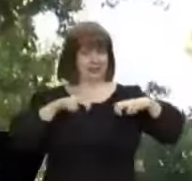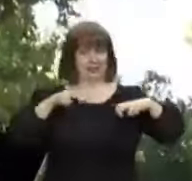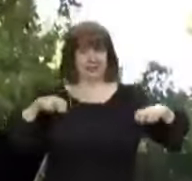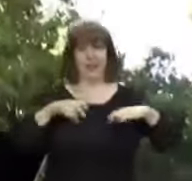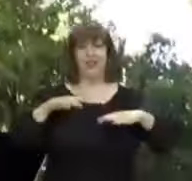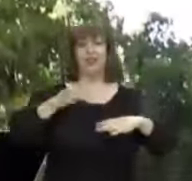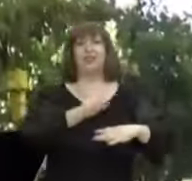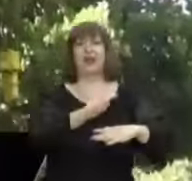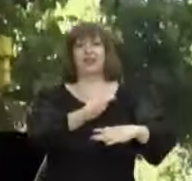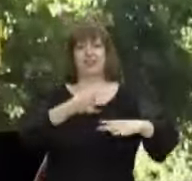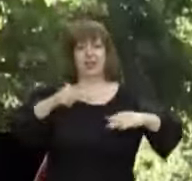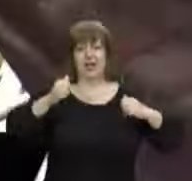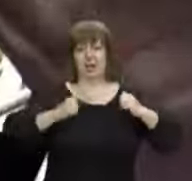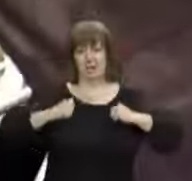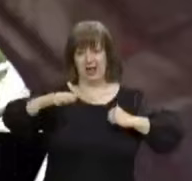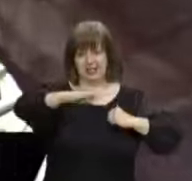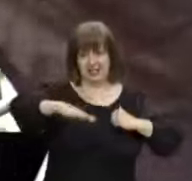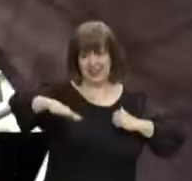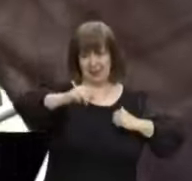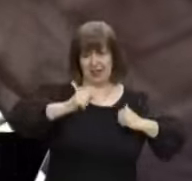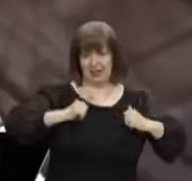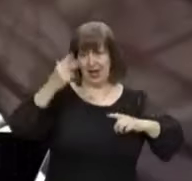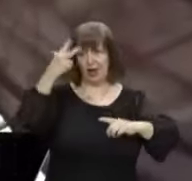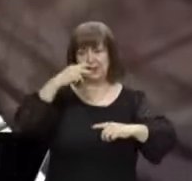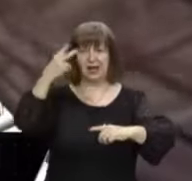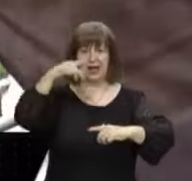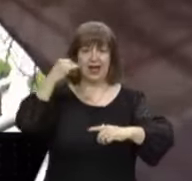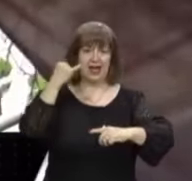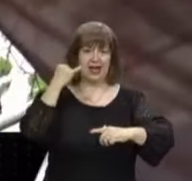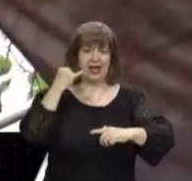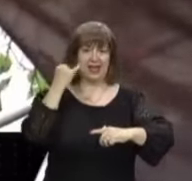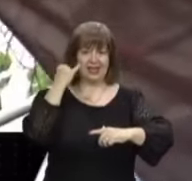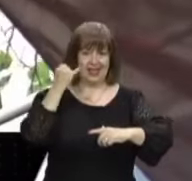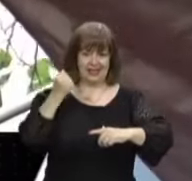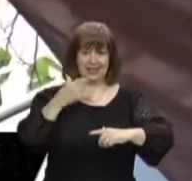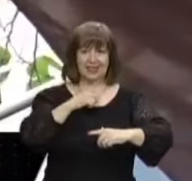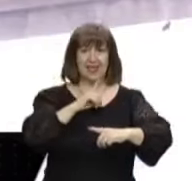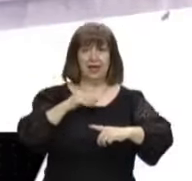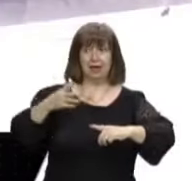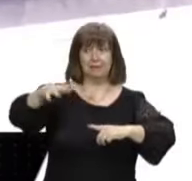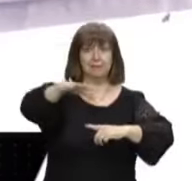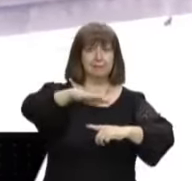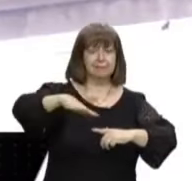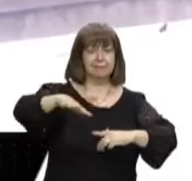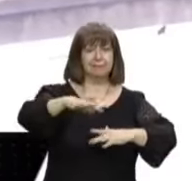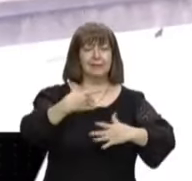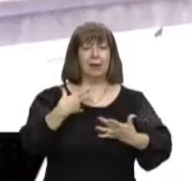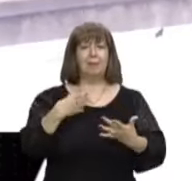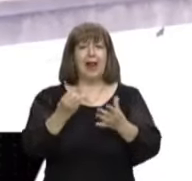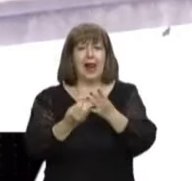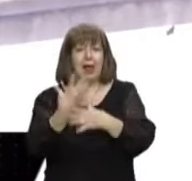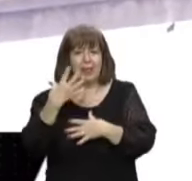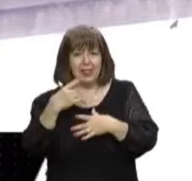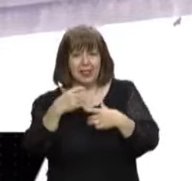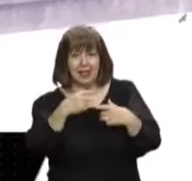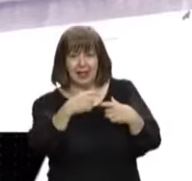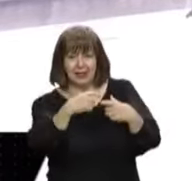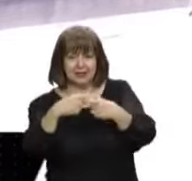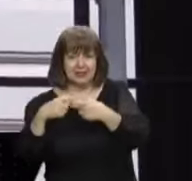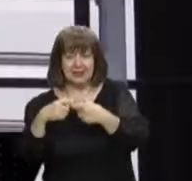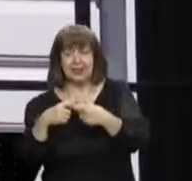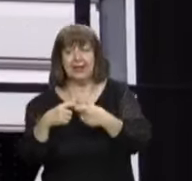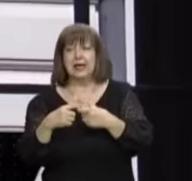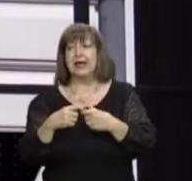Plaza Independencia, Hotel Hyatt, que todos, claro, más o menos, es que conocemos, realidad, esa zona. Eso para el carrusel. Son 8 palcos en total.